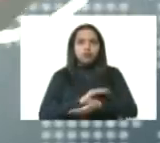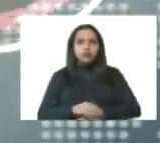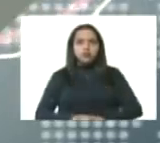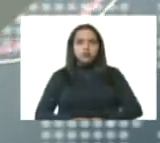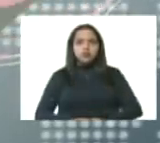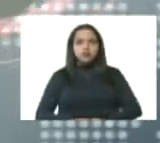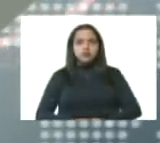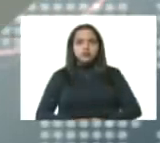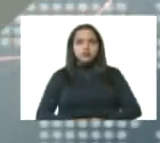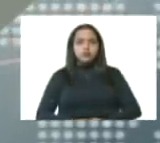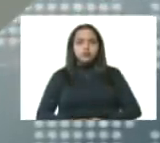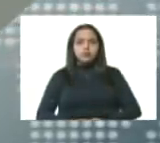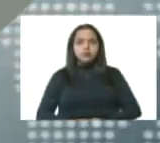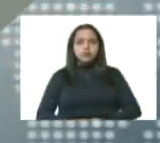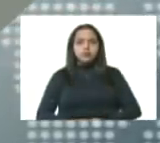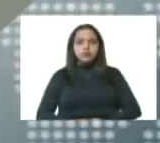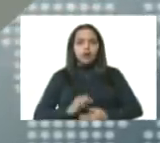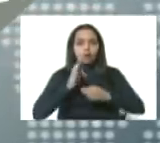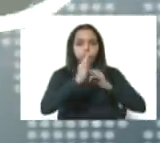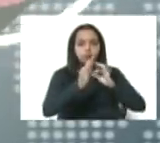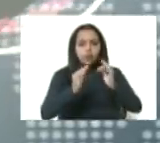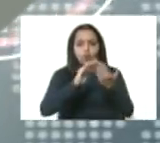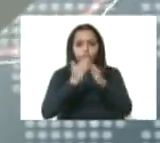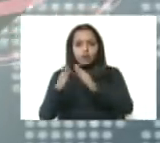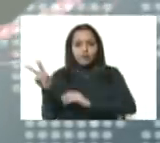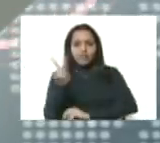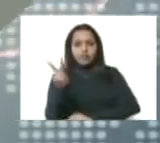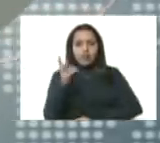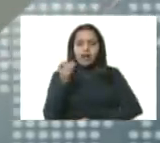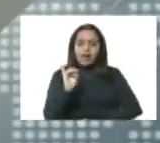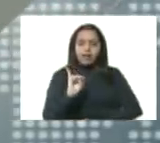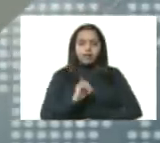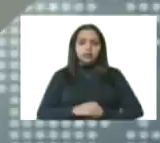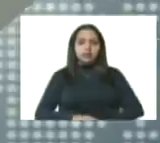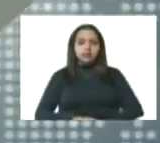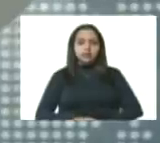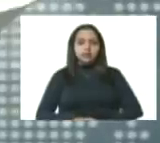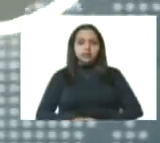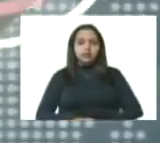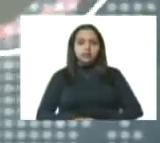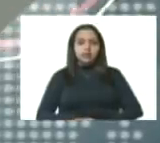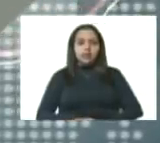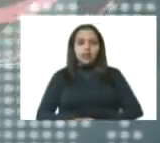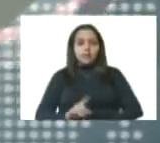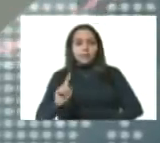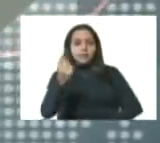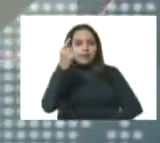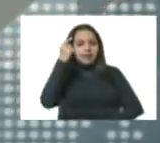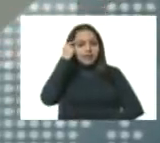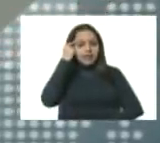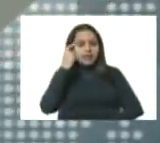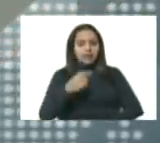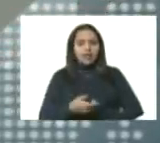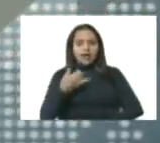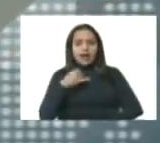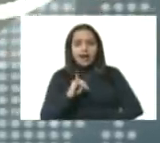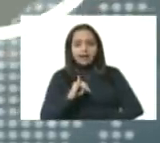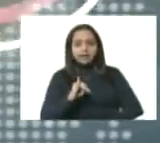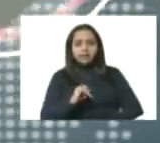casos comunitarios en Venezuela, los casos de Venezuela, sobre este primer día donde